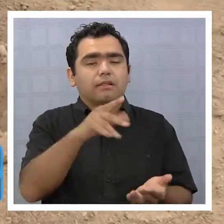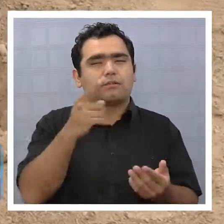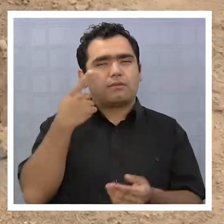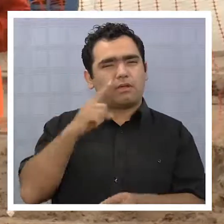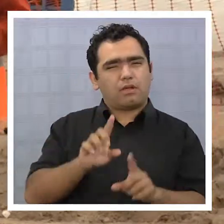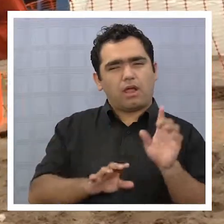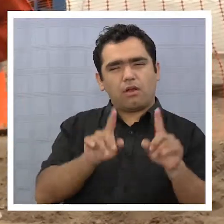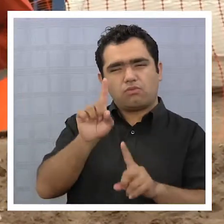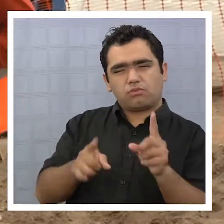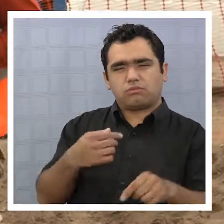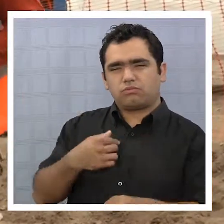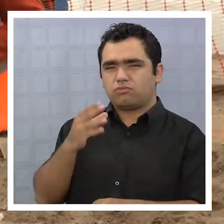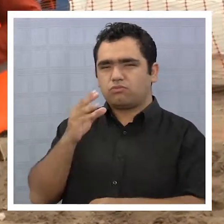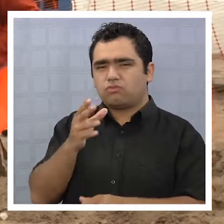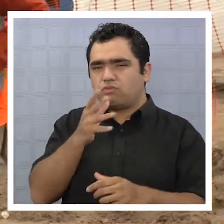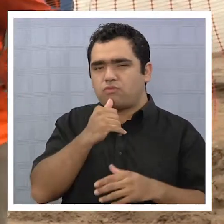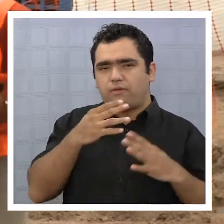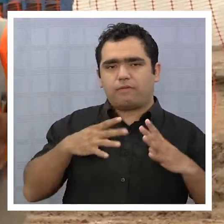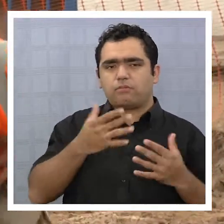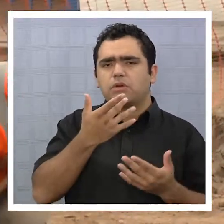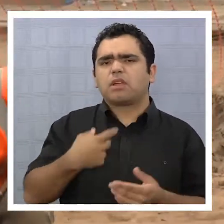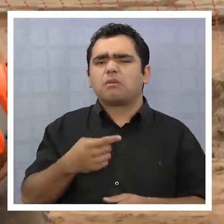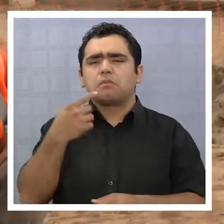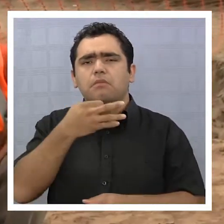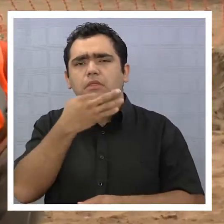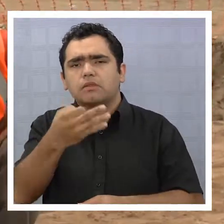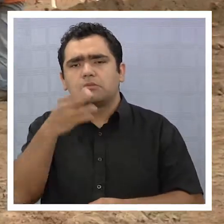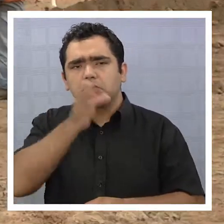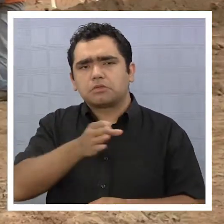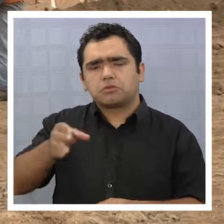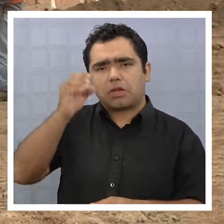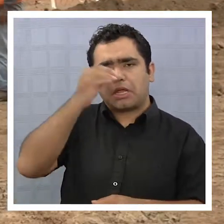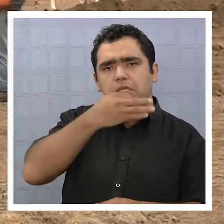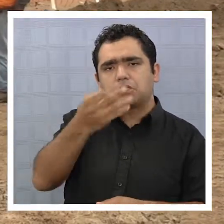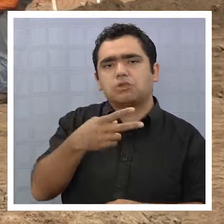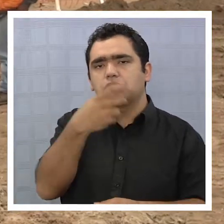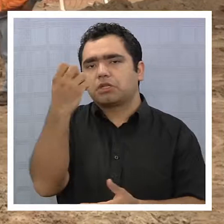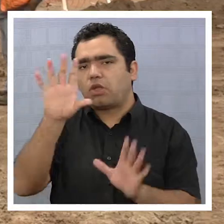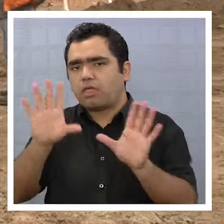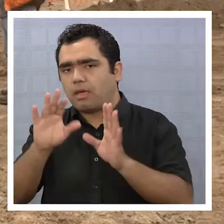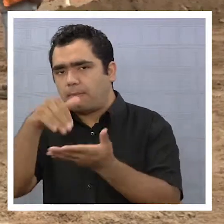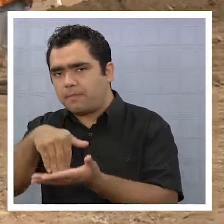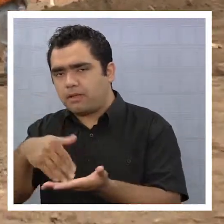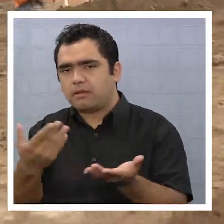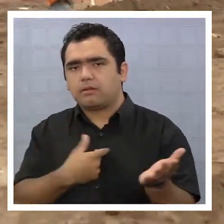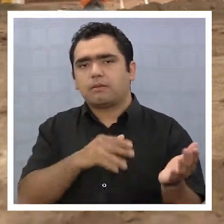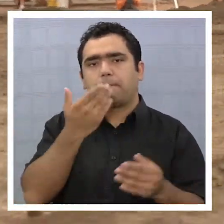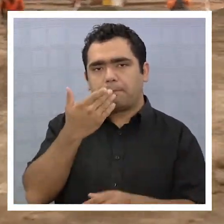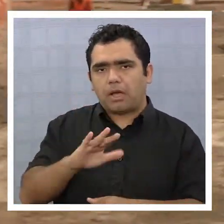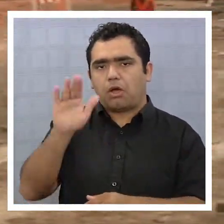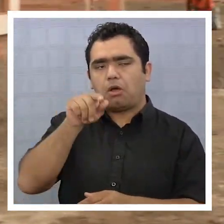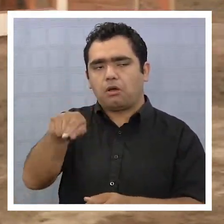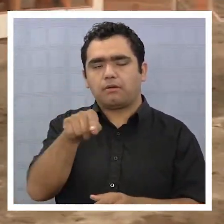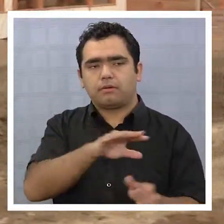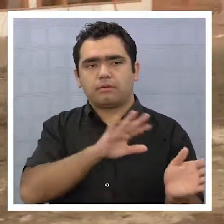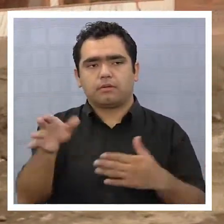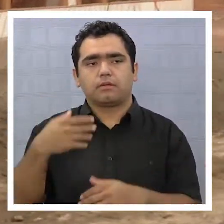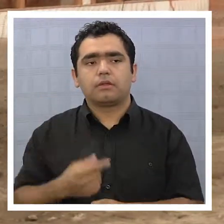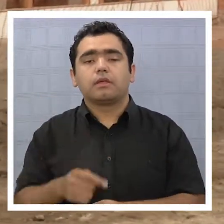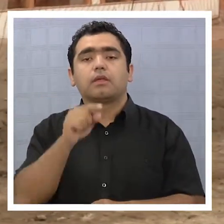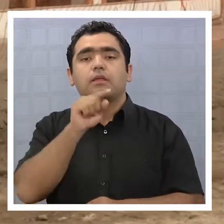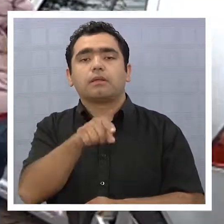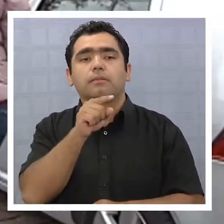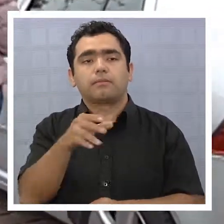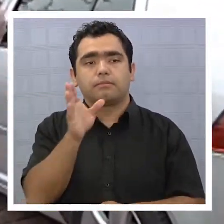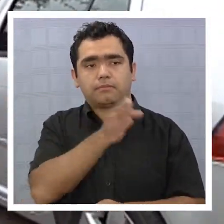pues en la ciudadanía aseguran que un monto de 250 mil pesos sería mucho mejor de esto ya sacan partido los actuales candidatos presidenciales